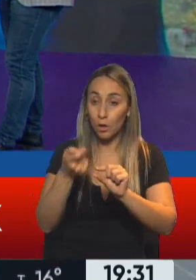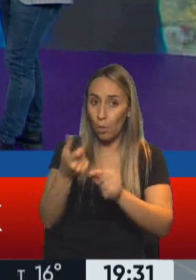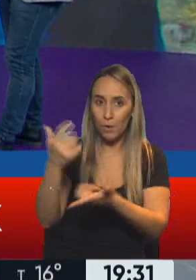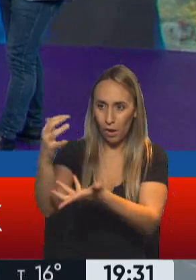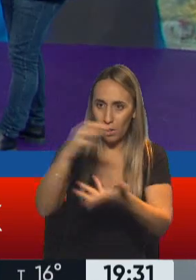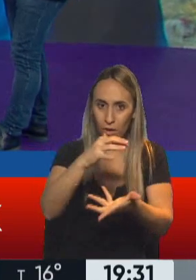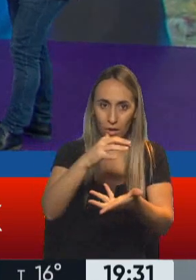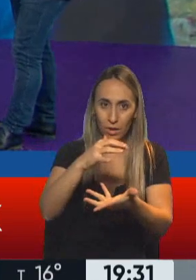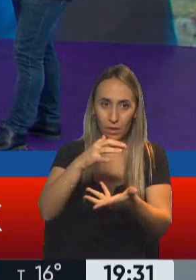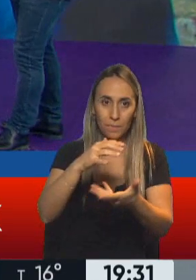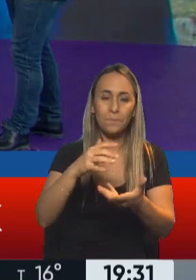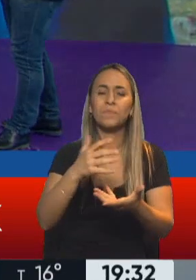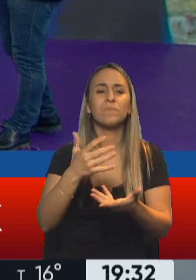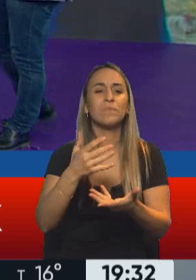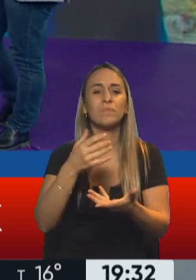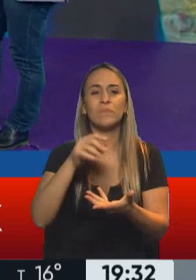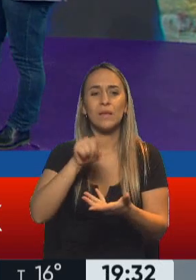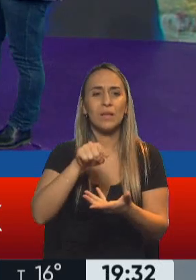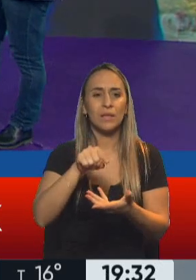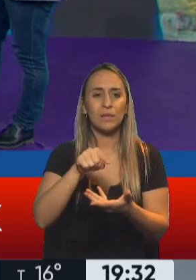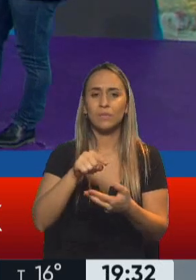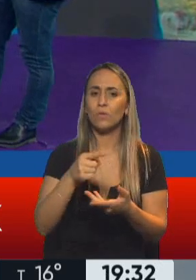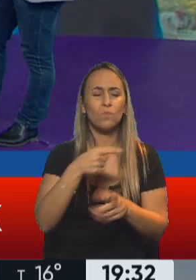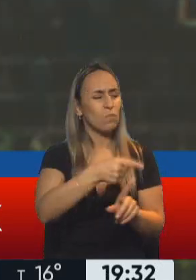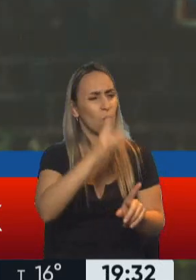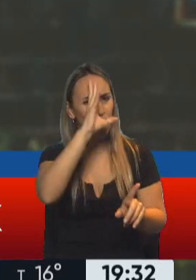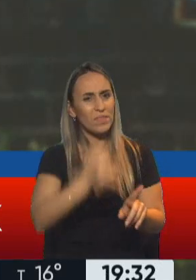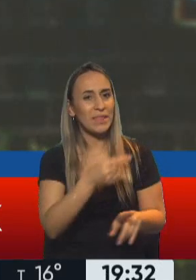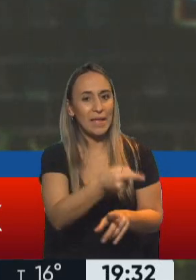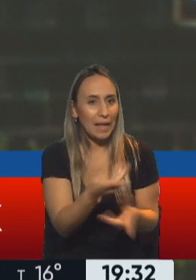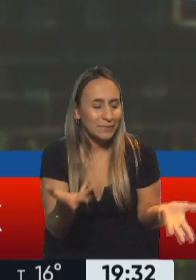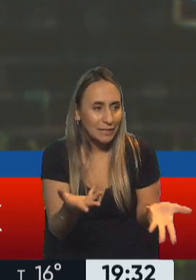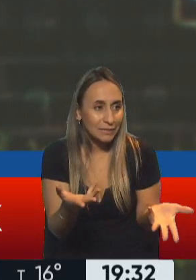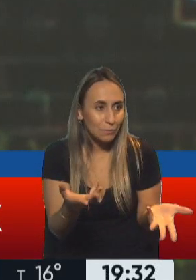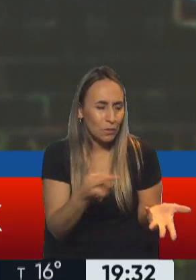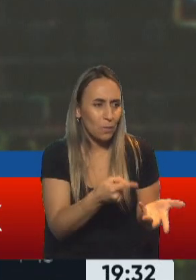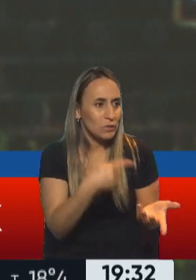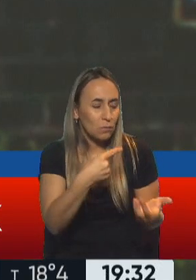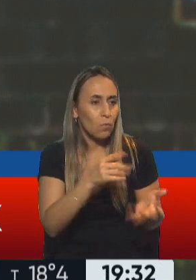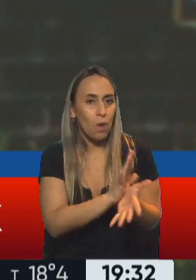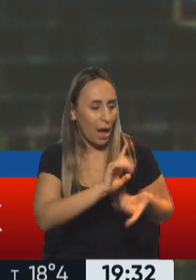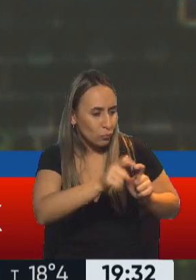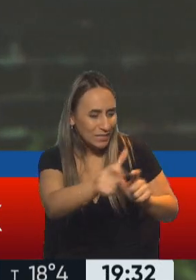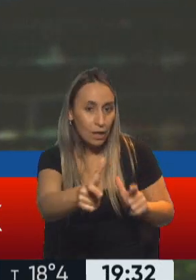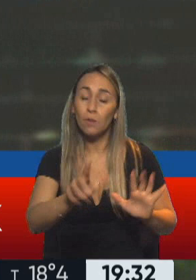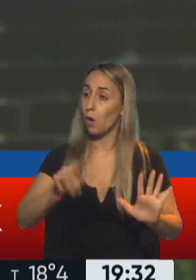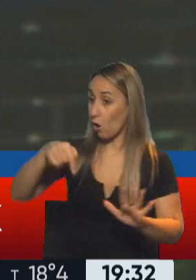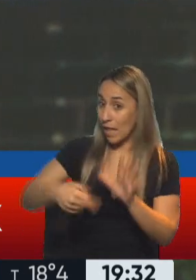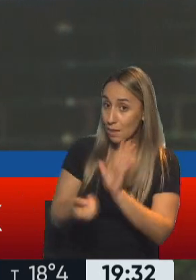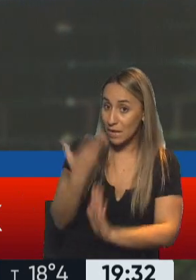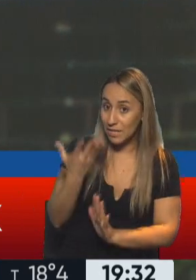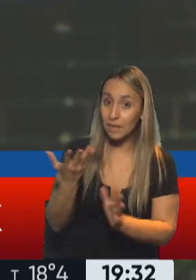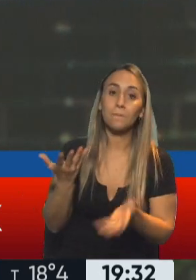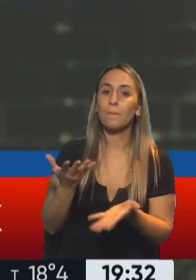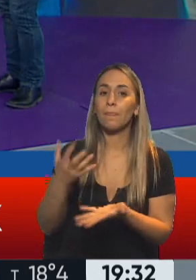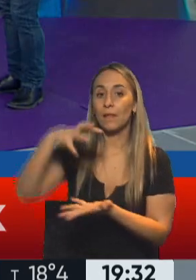el Paxlovid. ¿Cuándo se enteró usted que está permanentemente... Esta está mañana. Es decir, Pfizer estaba haciendo